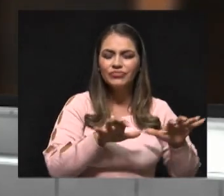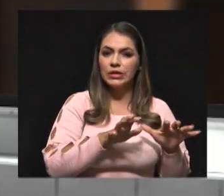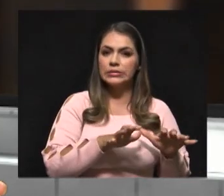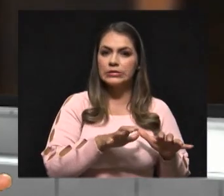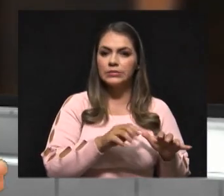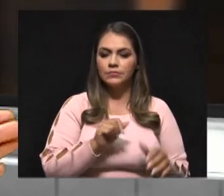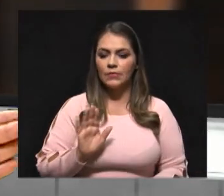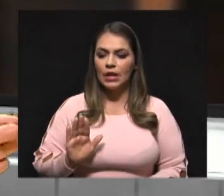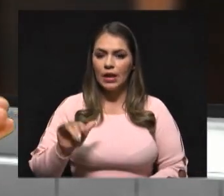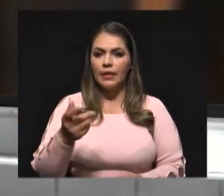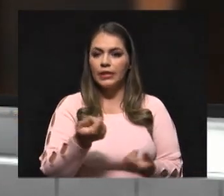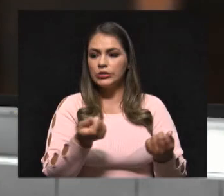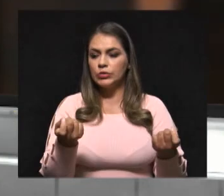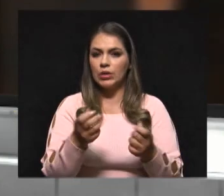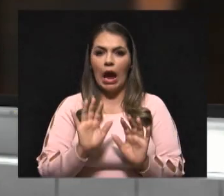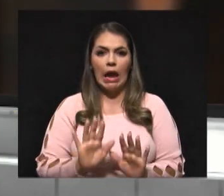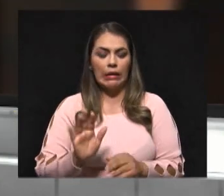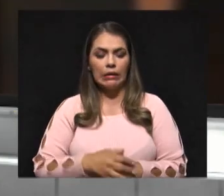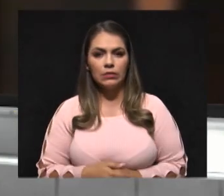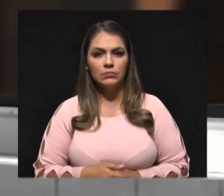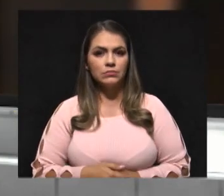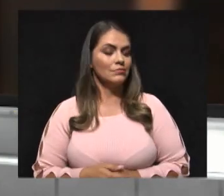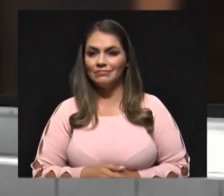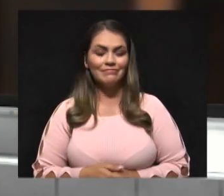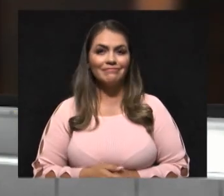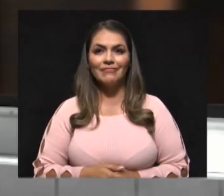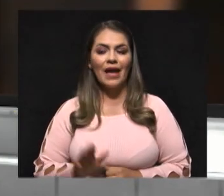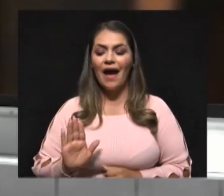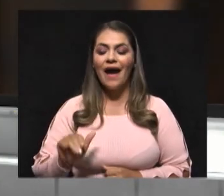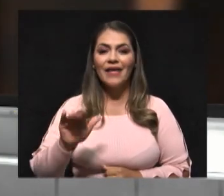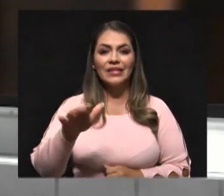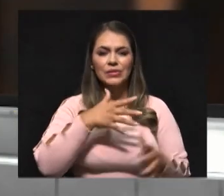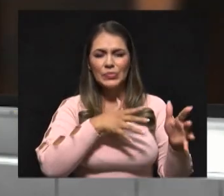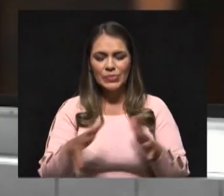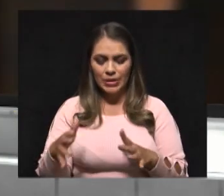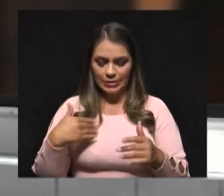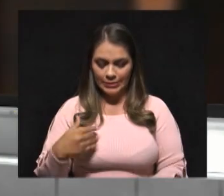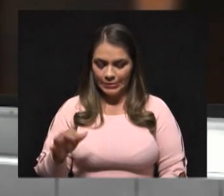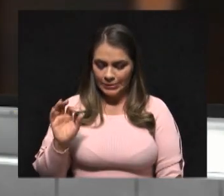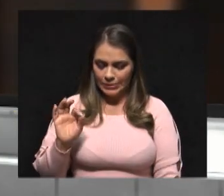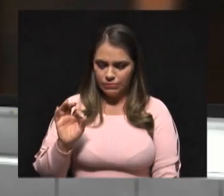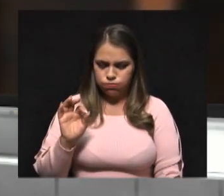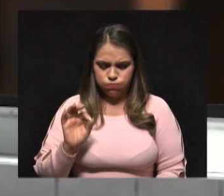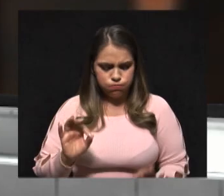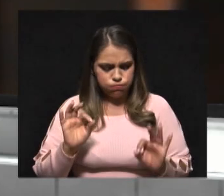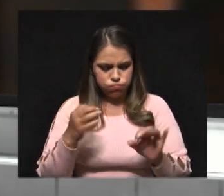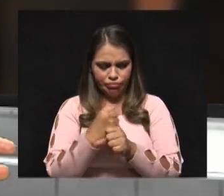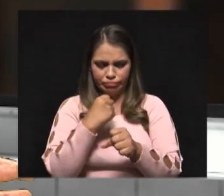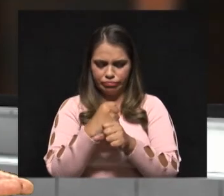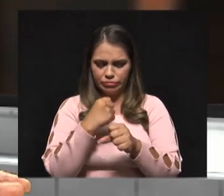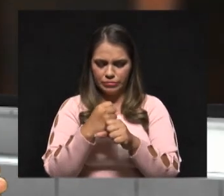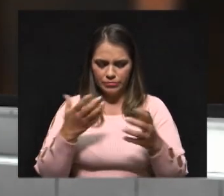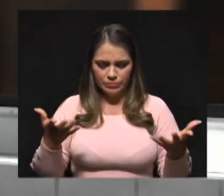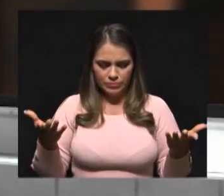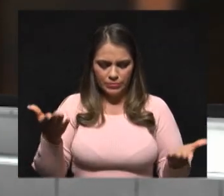y antes estaba como al lado ahí pues hoy antes ha hecho una capacitación en algunas de las haciendas cafeteras precisamente para